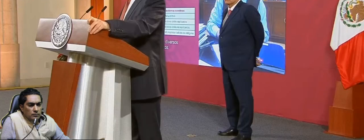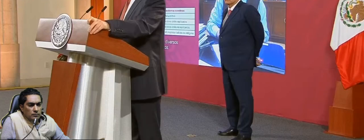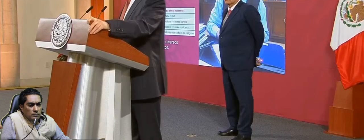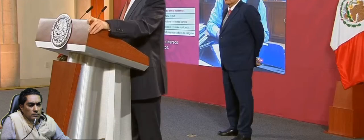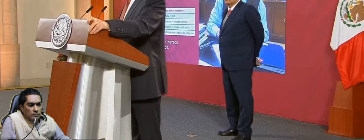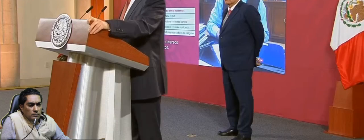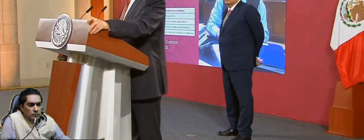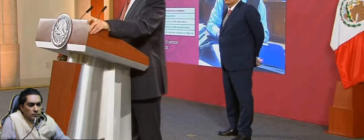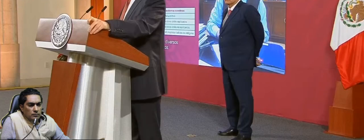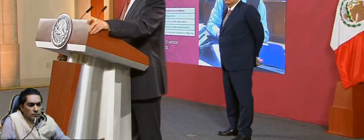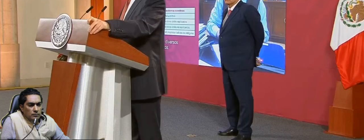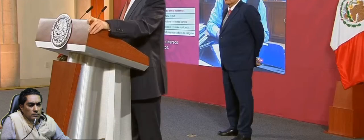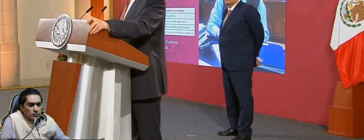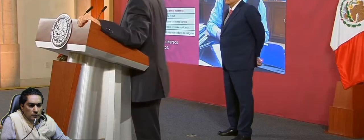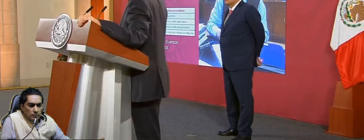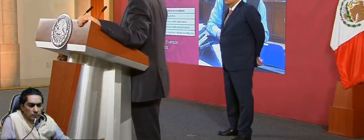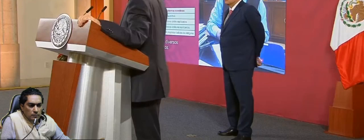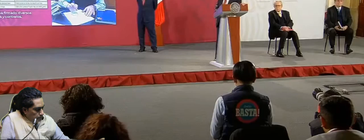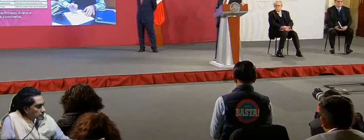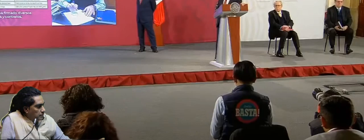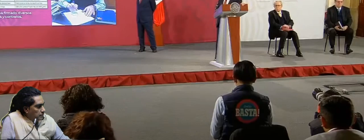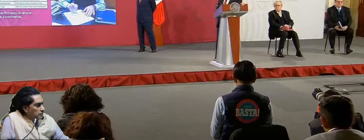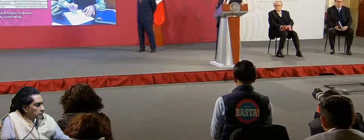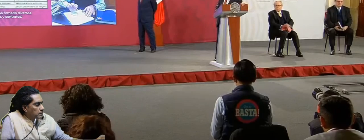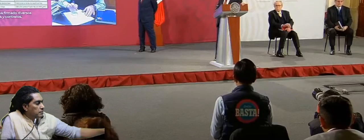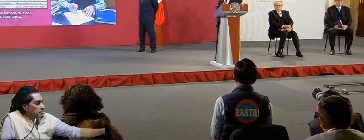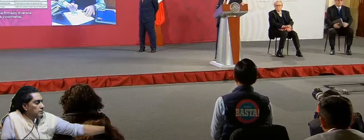de 30 millones de dosis. La siguiente.